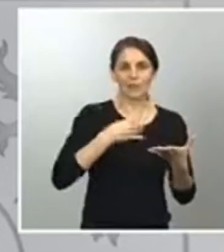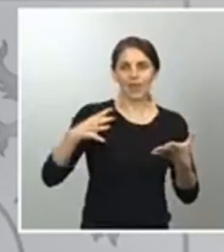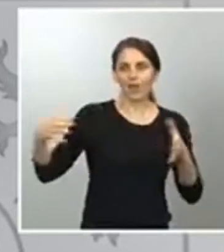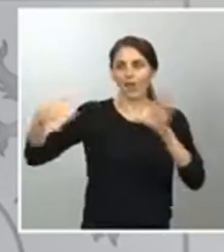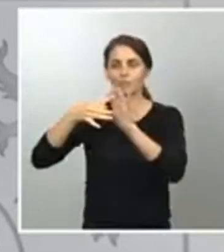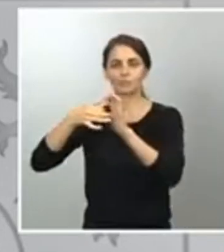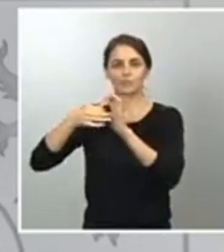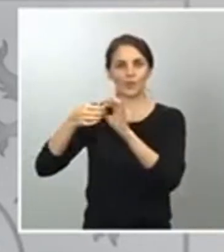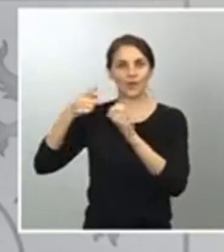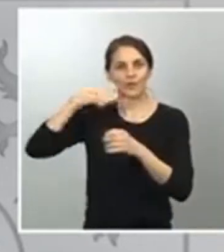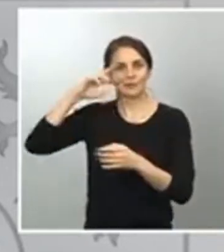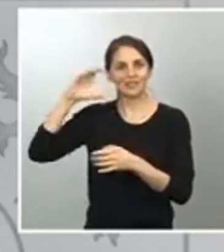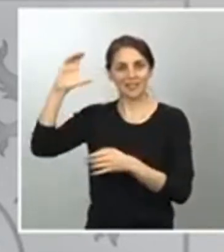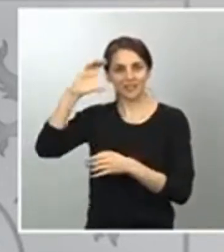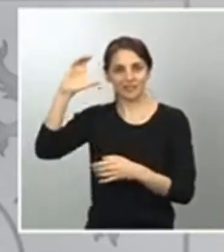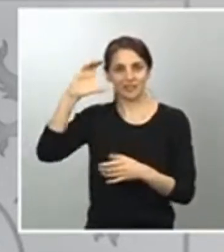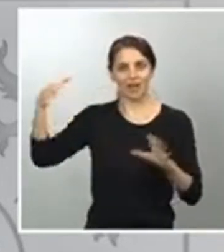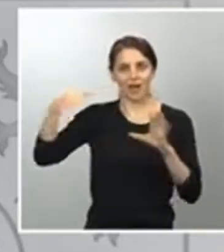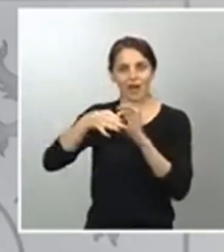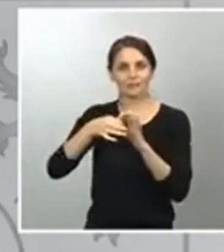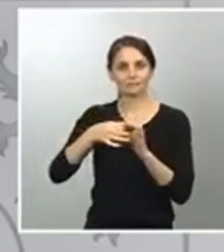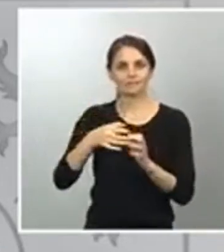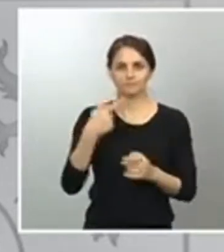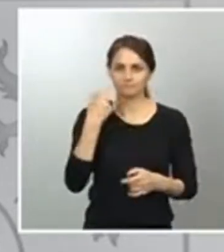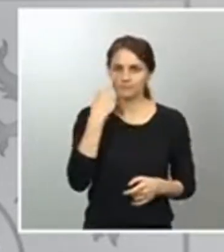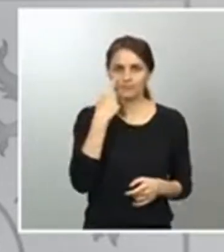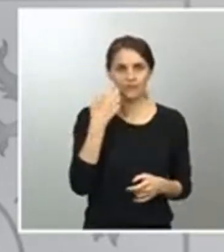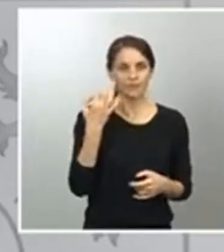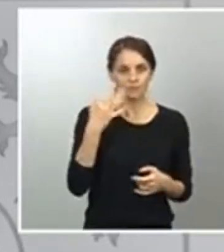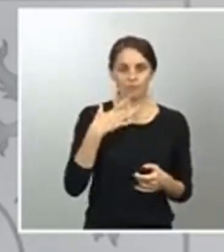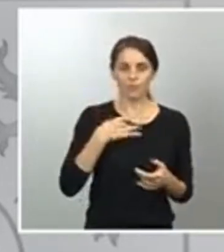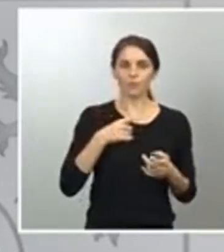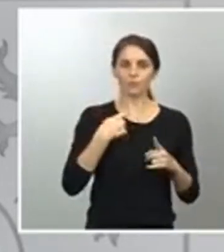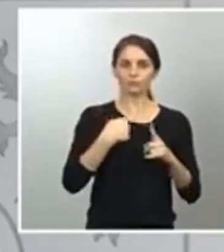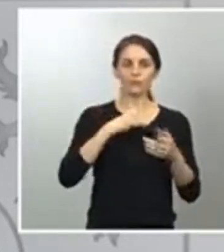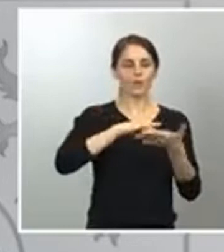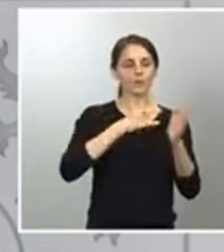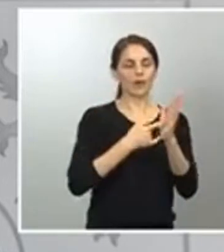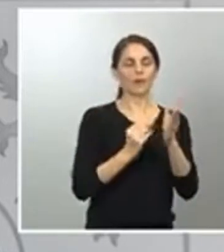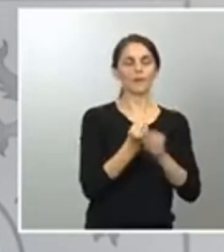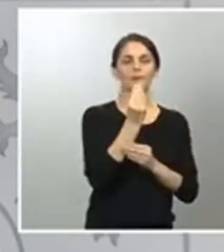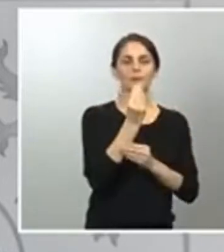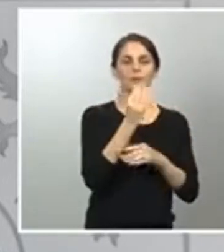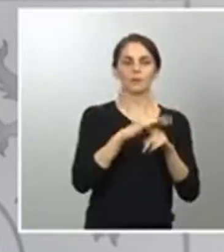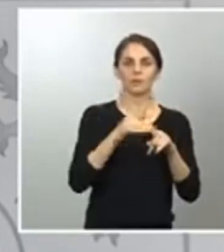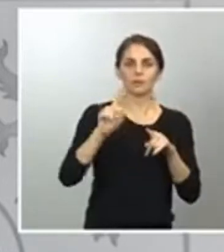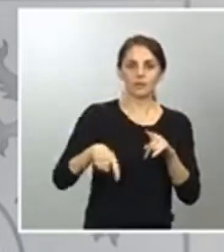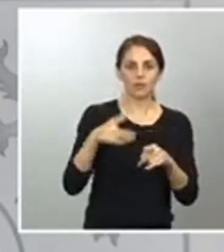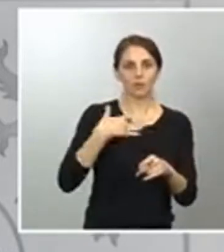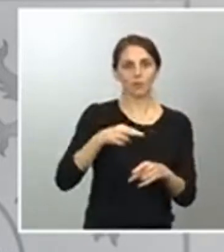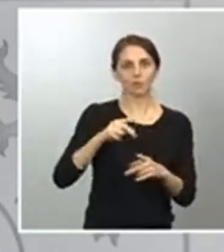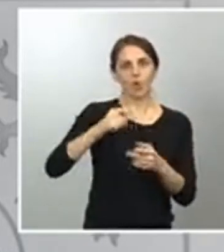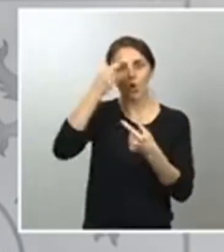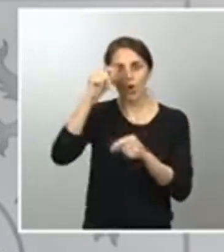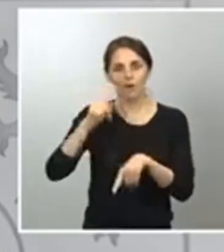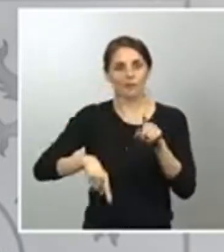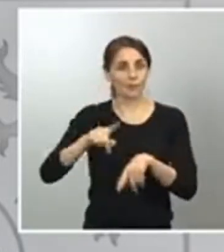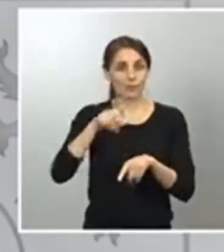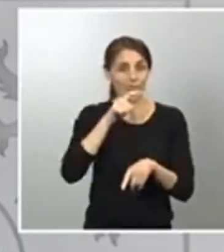tomar decisiones y también de rectificar cuando es preciso, pensando solo en la salud de los españoles y en el porvenir de nuestro